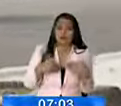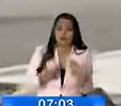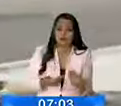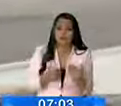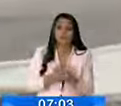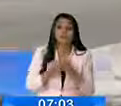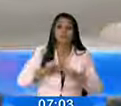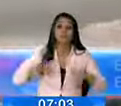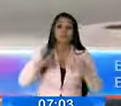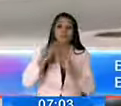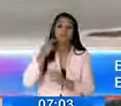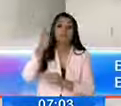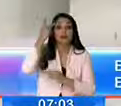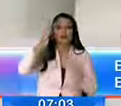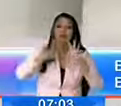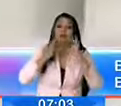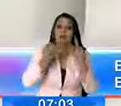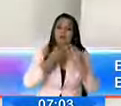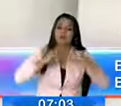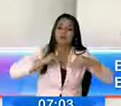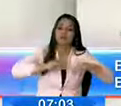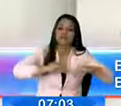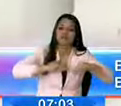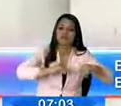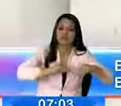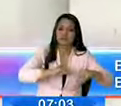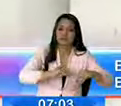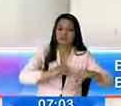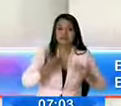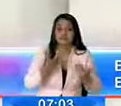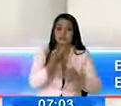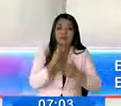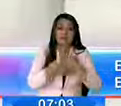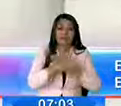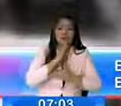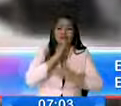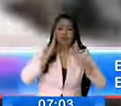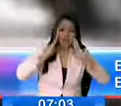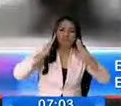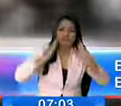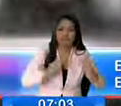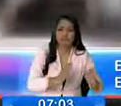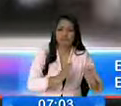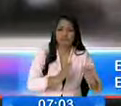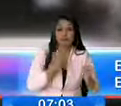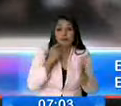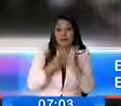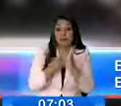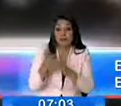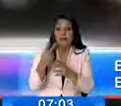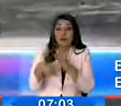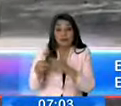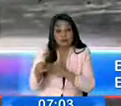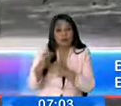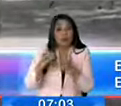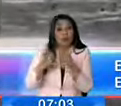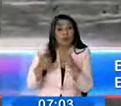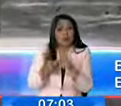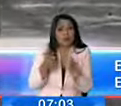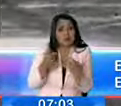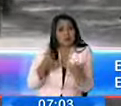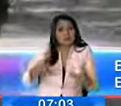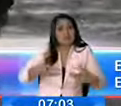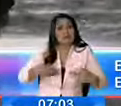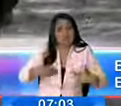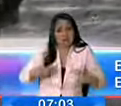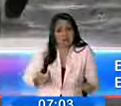de familia en esta lucha, que no deben negarse a la posibilidad de tener un hijo agresor o agredido. Pero